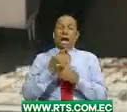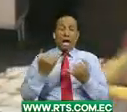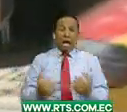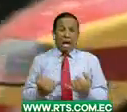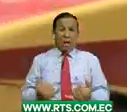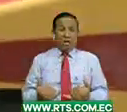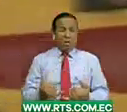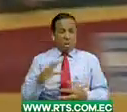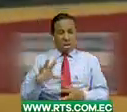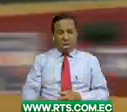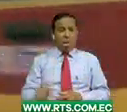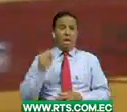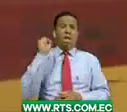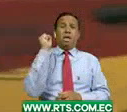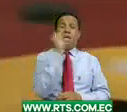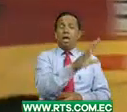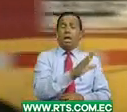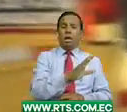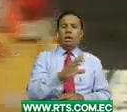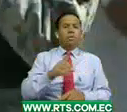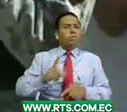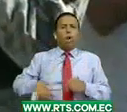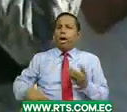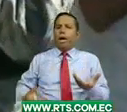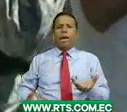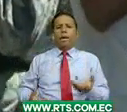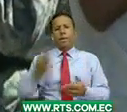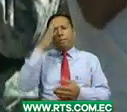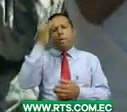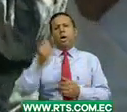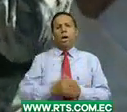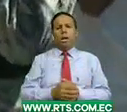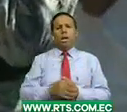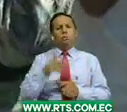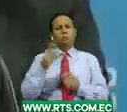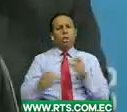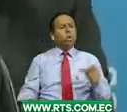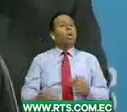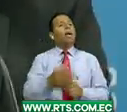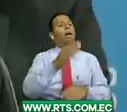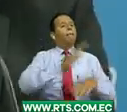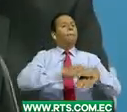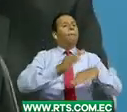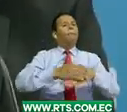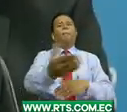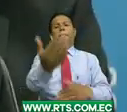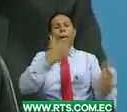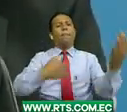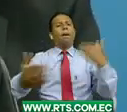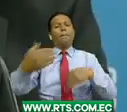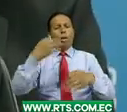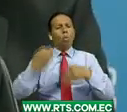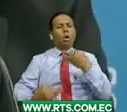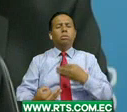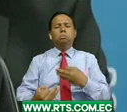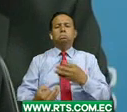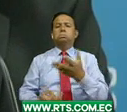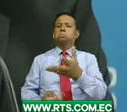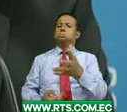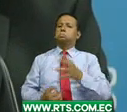y a la larga nunca se efectúa, porque los ciudadanos notificados no aparecen en las audiencias. porque si no tenemos físicamente a los